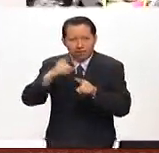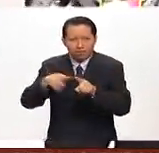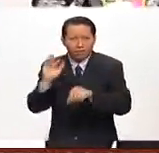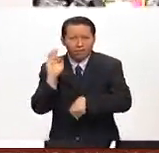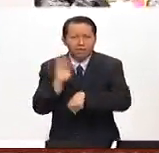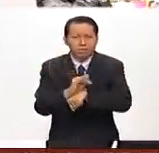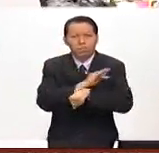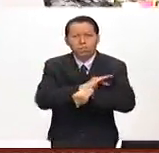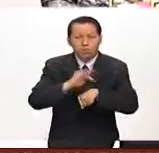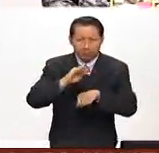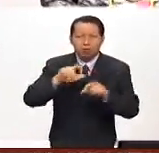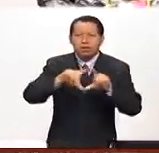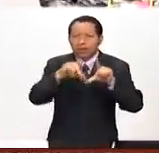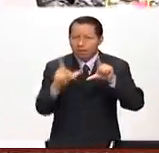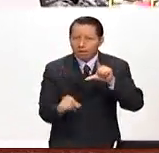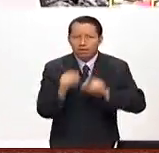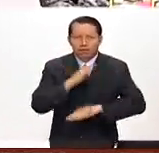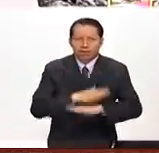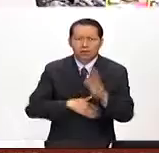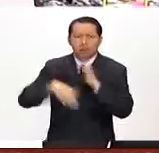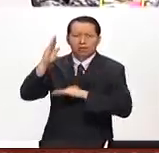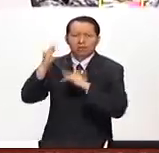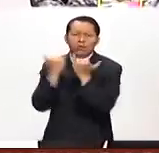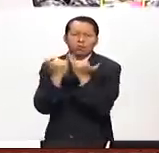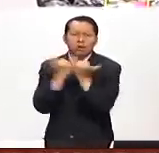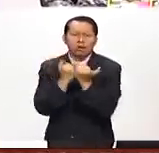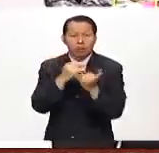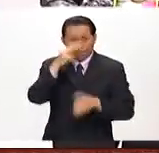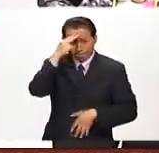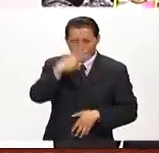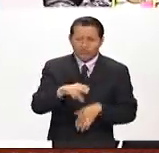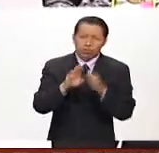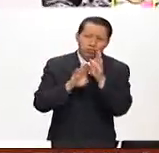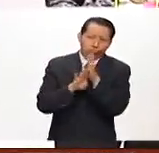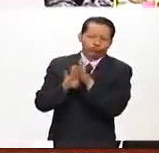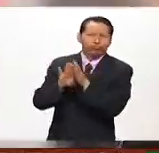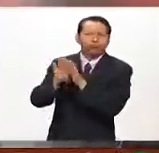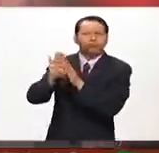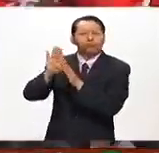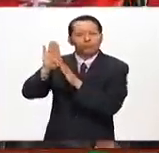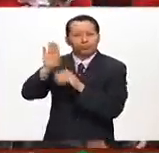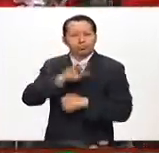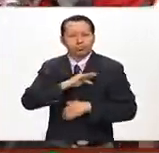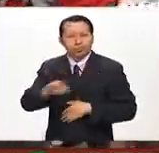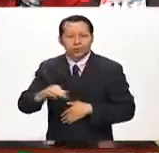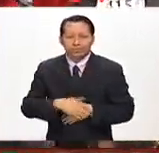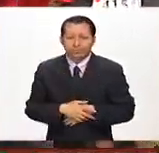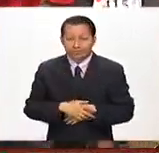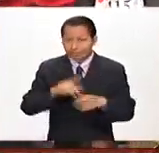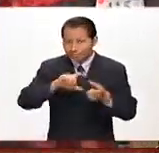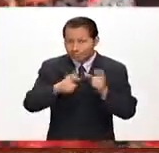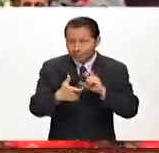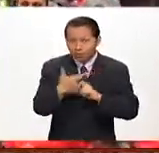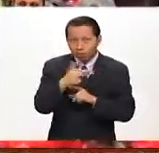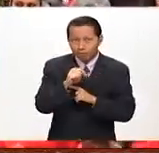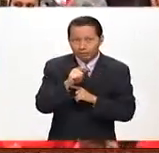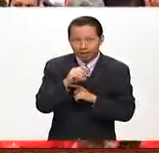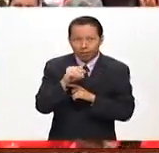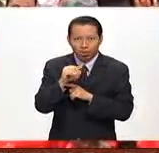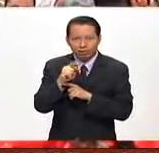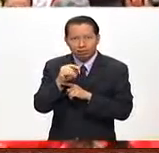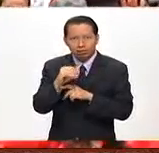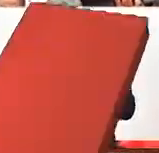éxito nacional, contribuye a ir haciendo de México una mejor nación. Para México al Día, Gustavo